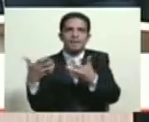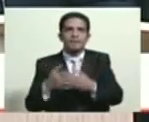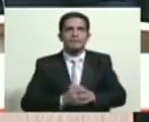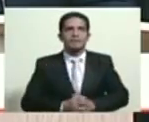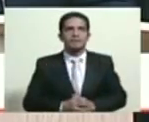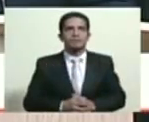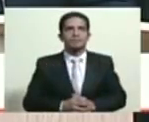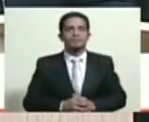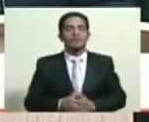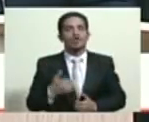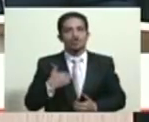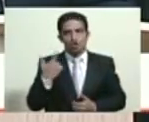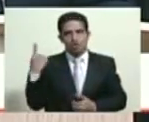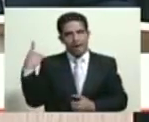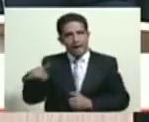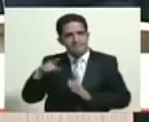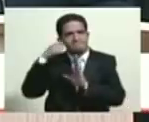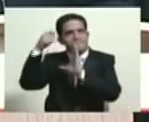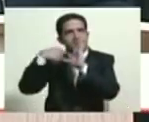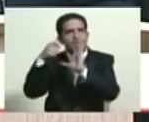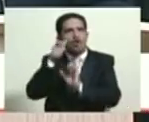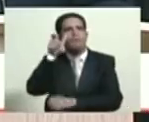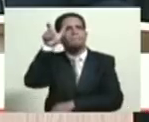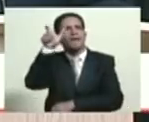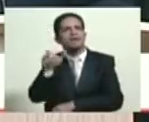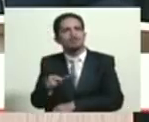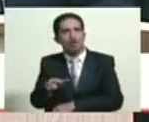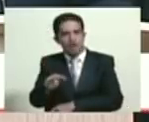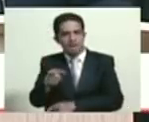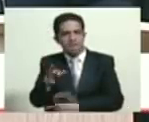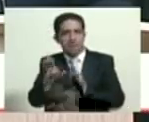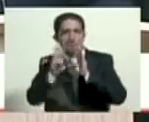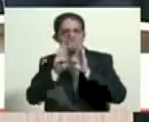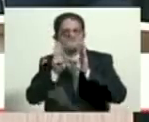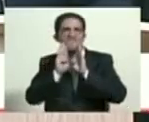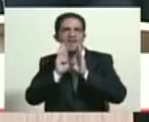Yo tengo un video ahí de este psicópata donde confiesa.